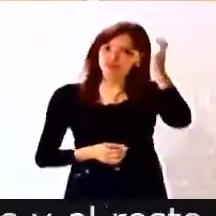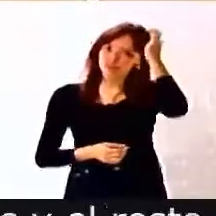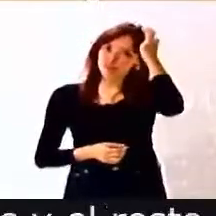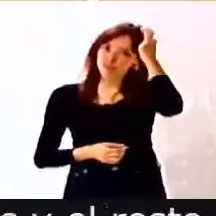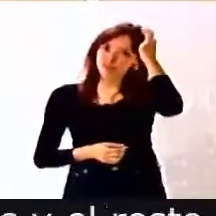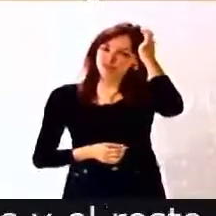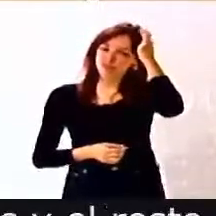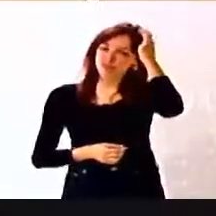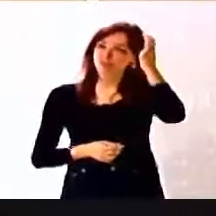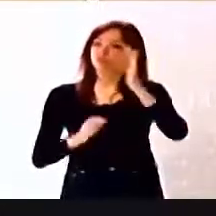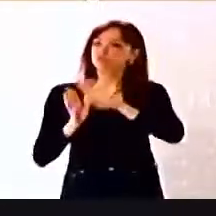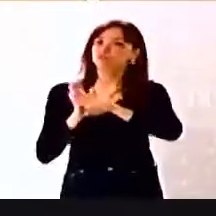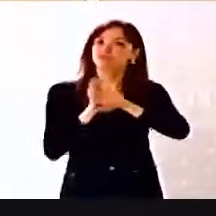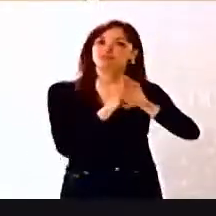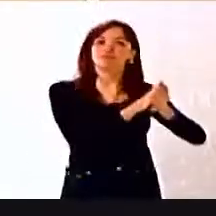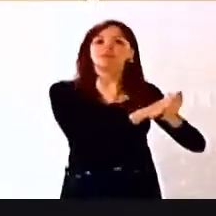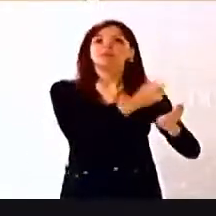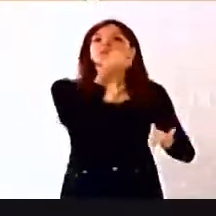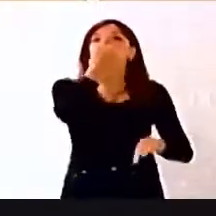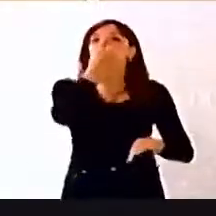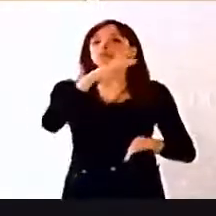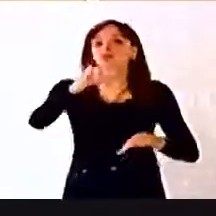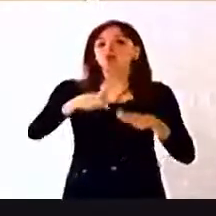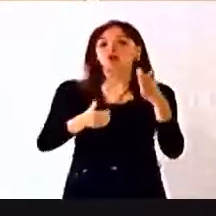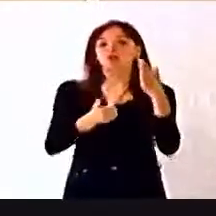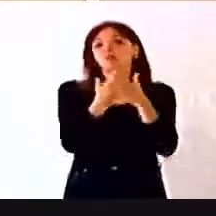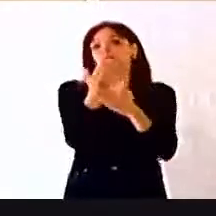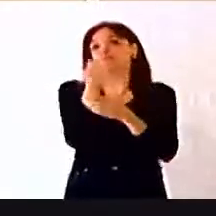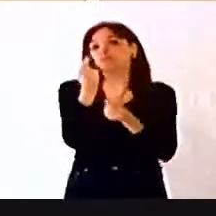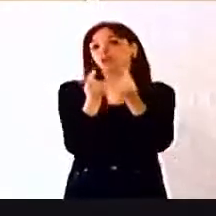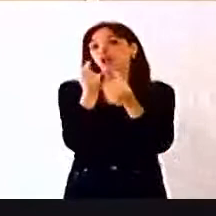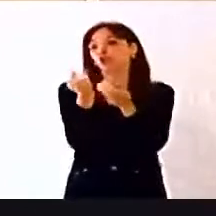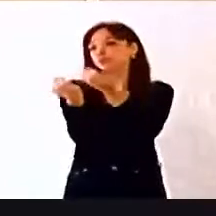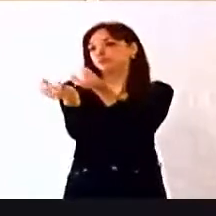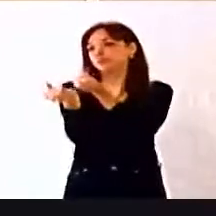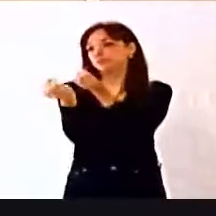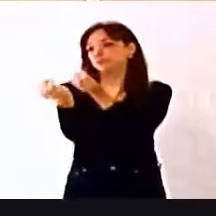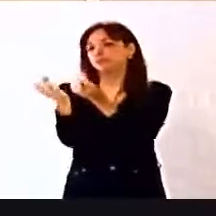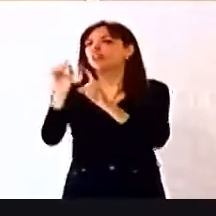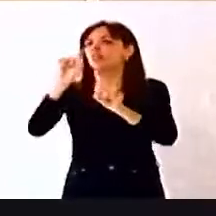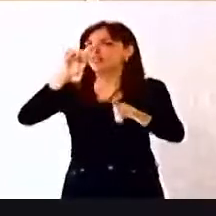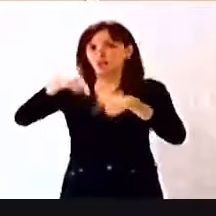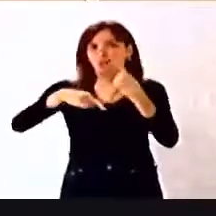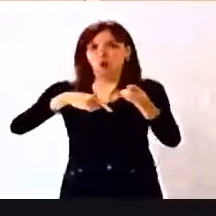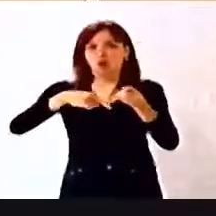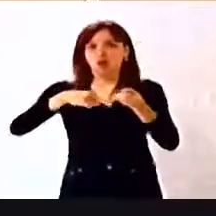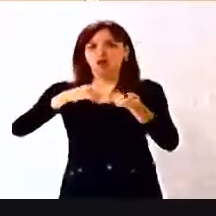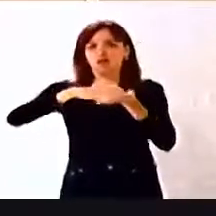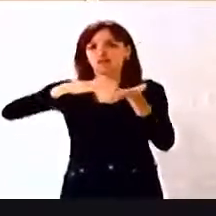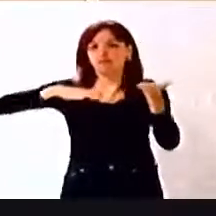Bien, paso a avanzarle los datos del día de hoy, aunque luego recibirán la nota de prensa del día,